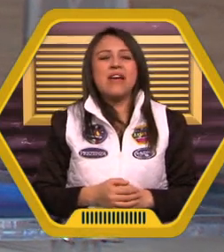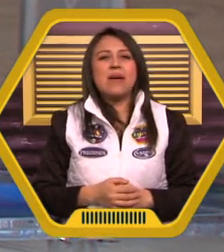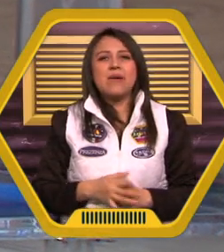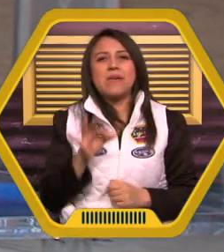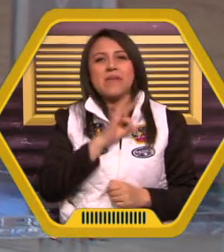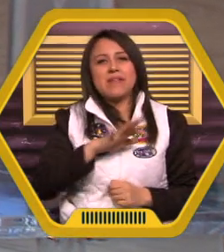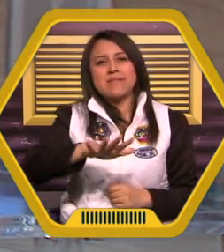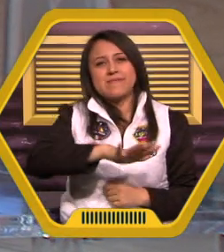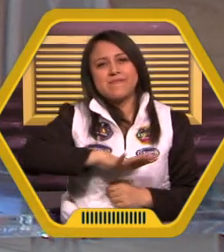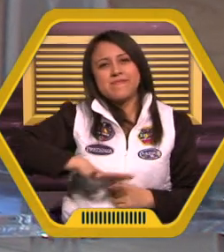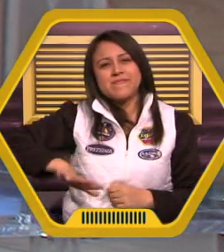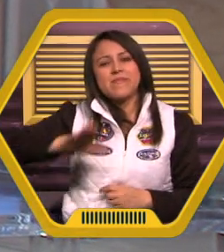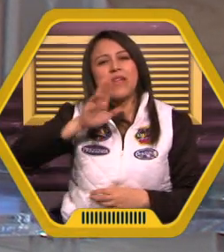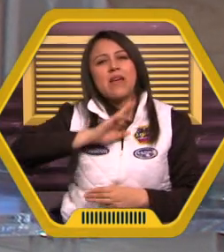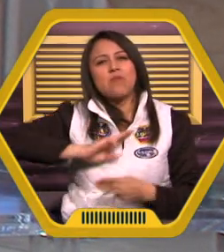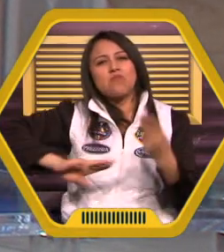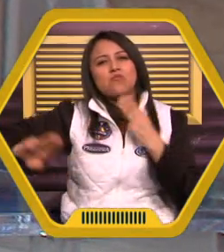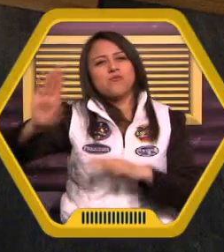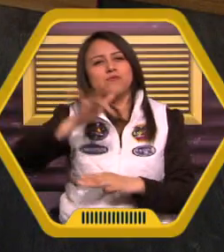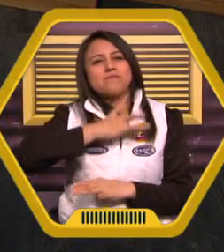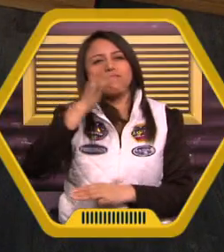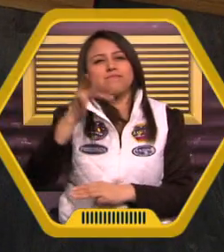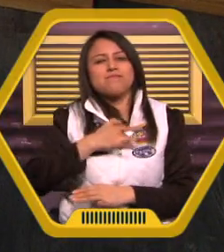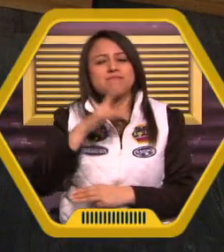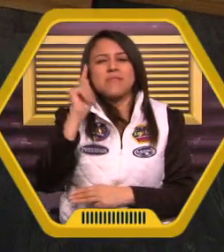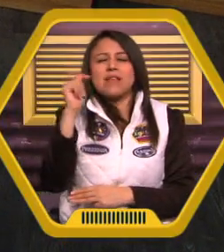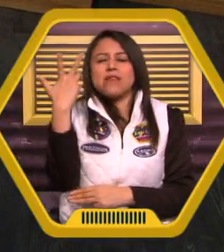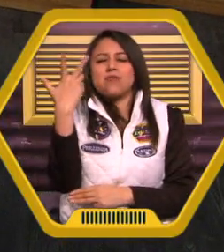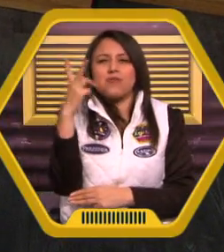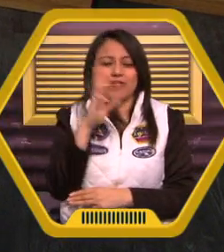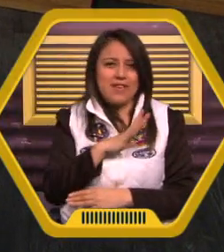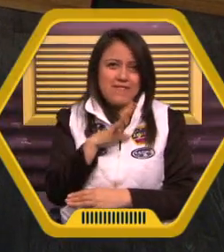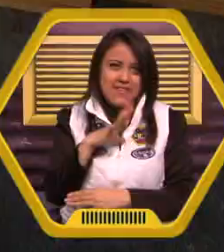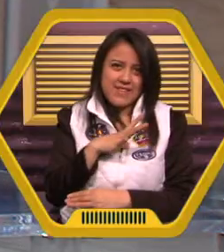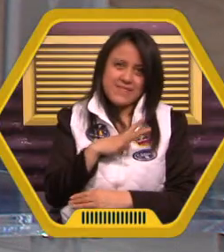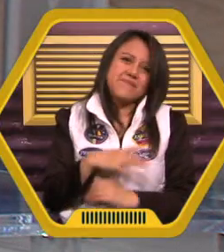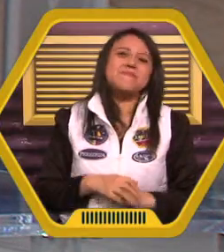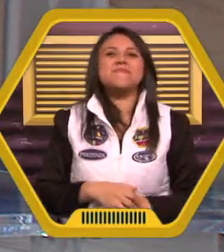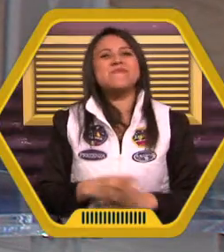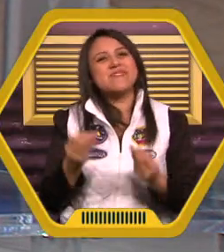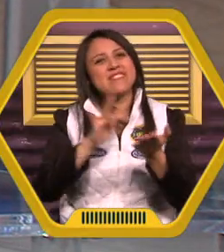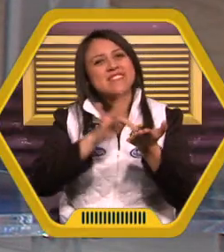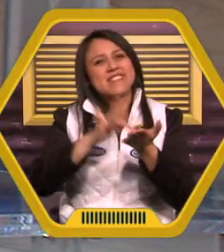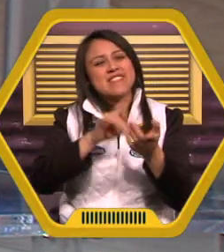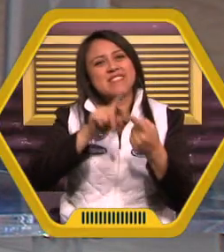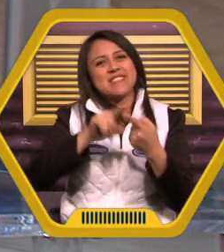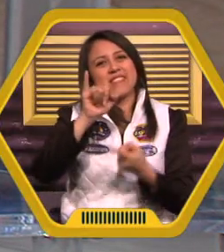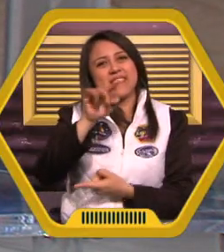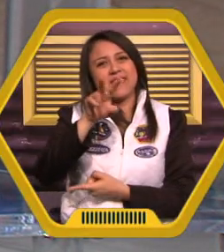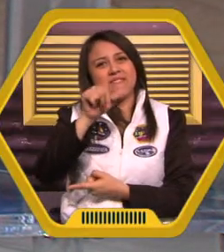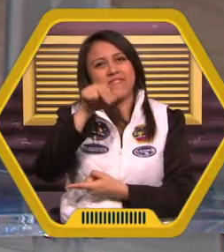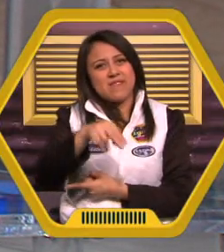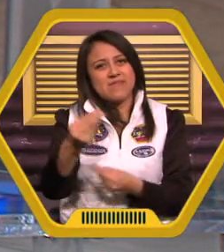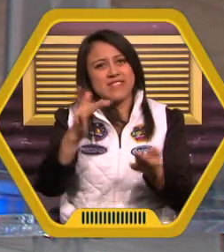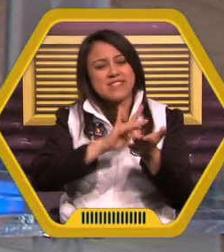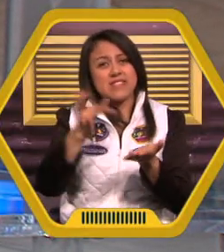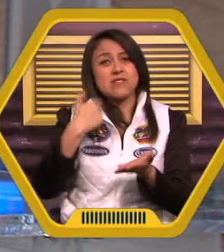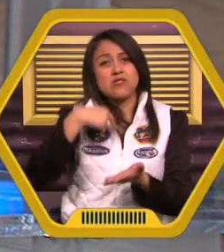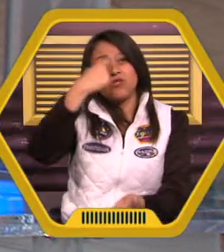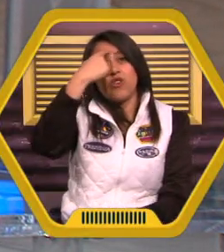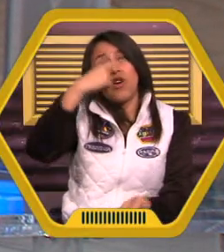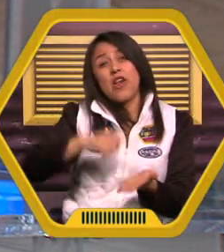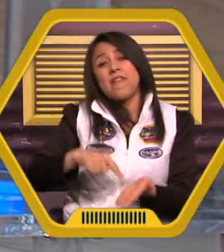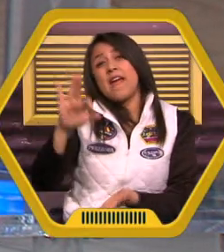al mundo de ahora. Un mundo electrónico, un mundo de tecnología. Pero bueno. Gracias, Iván. Buena puntada. Me imagino que ya